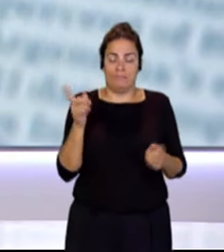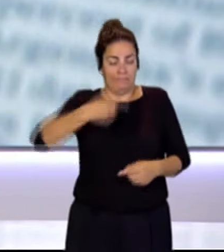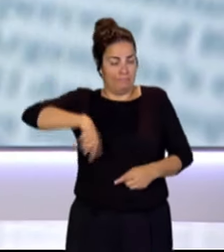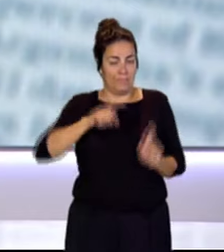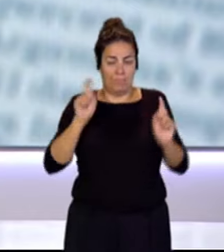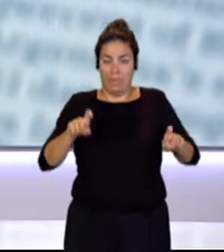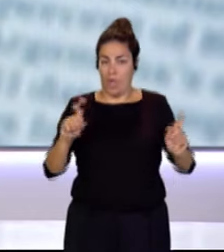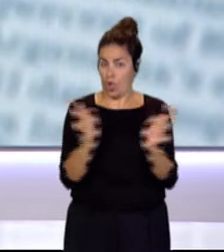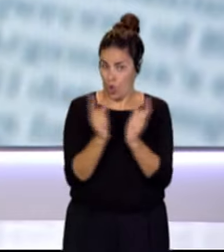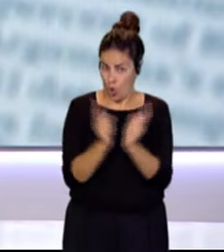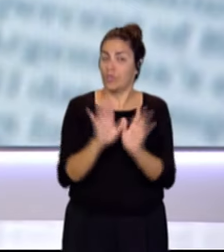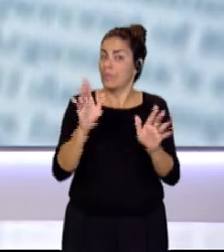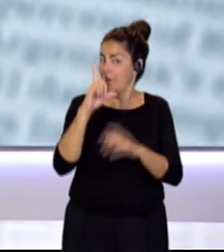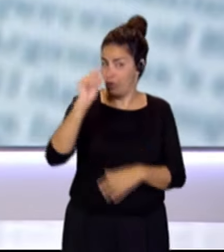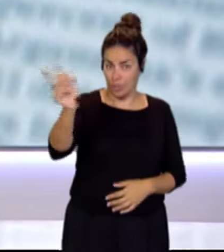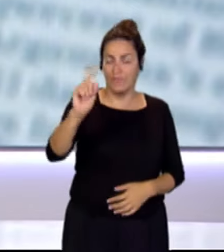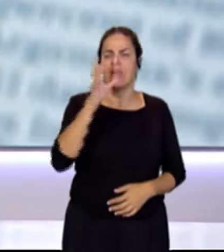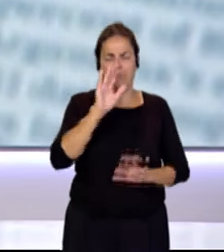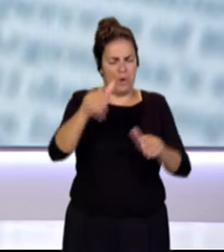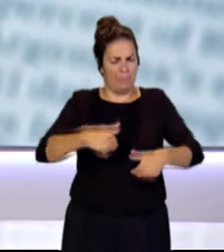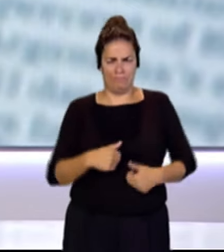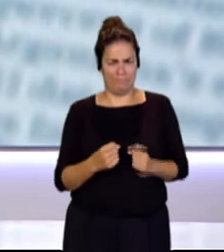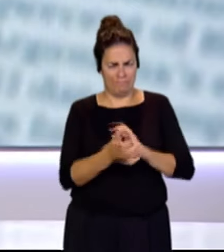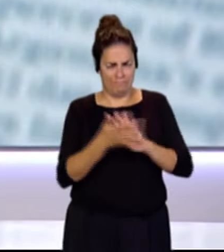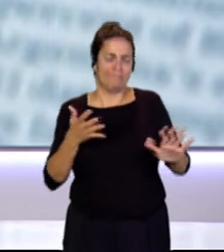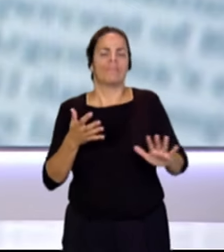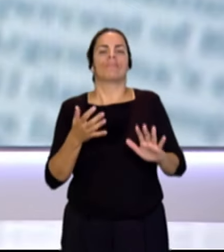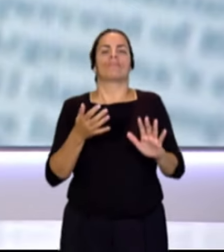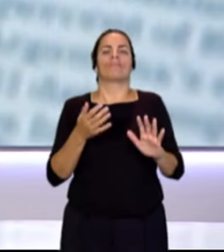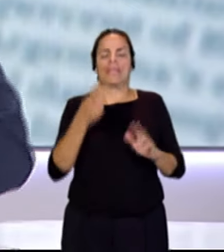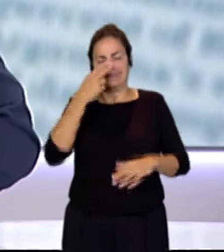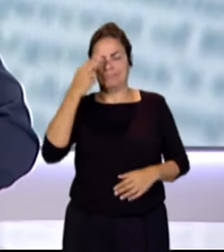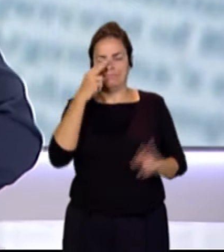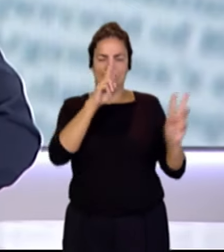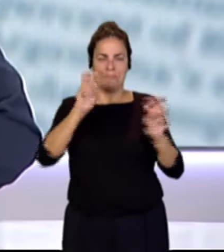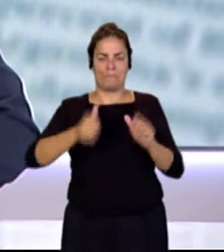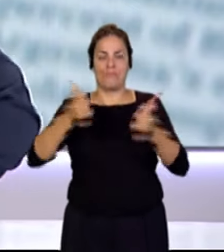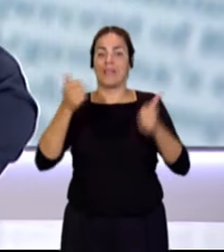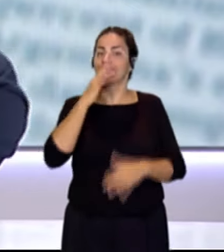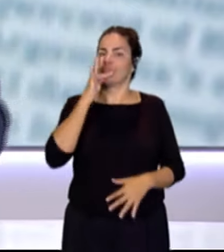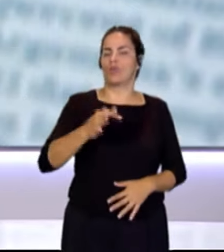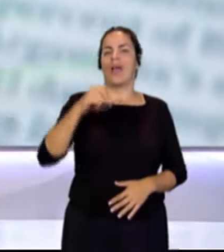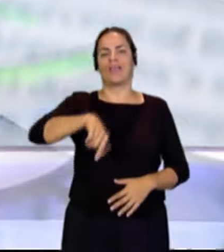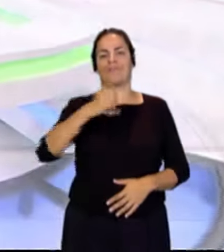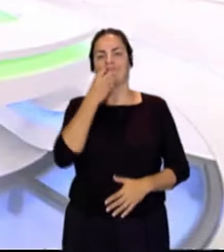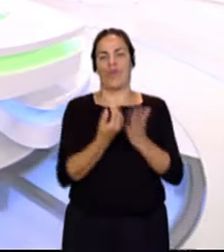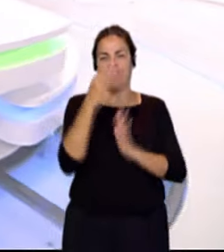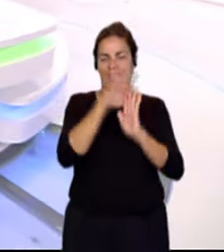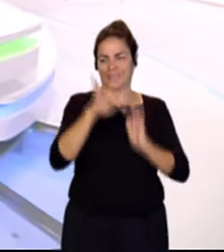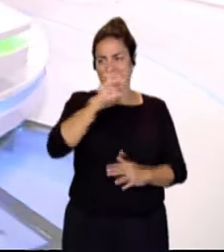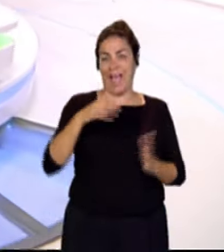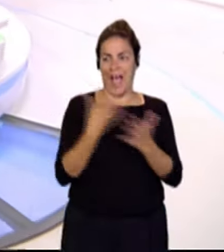minutitos pero no se vayan porque enseguida estamos de vuelta con más cositas interesantes se lo prometo aquí en Buenos días Canarias hasta ahora